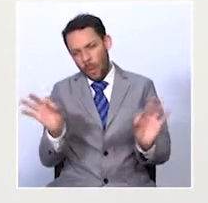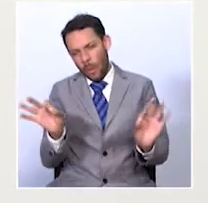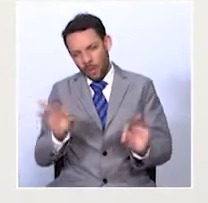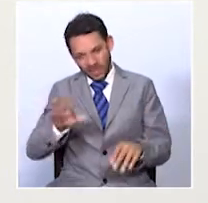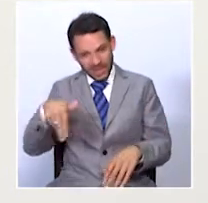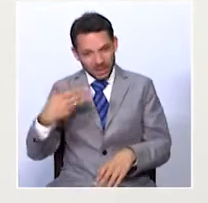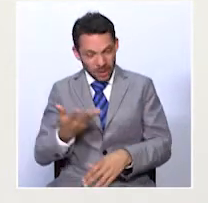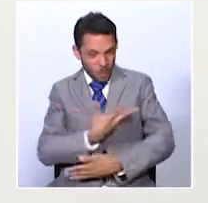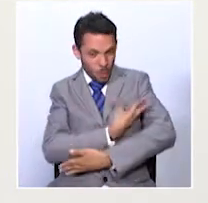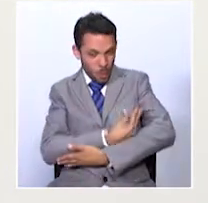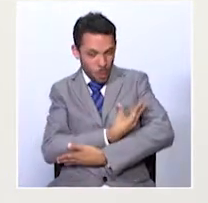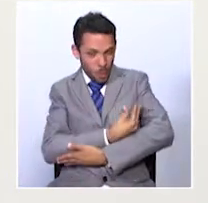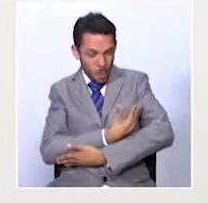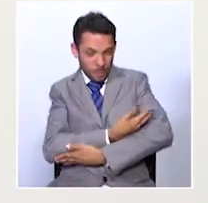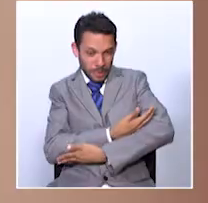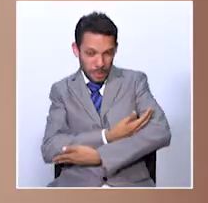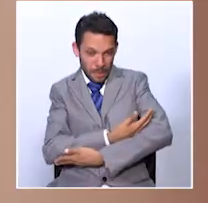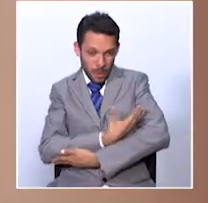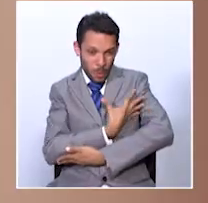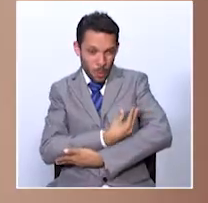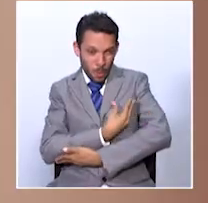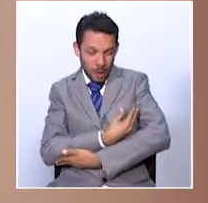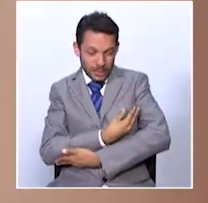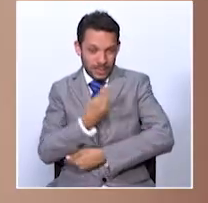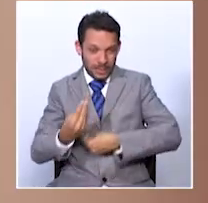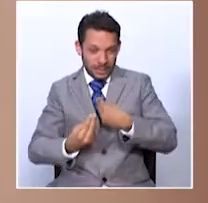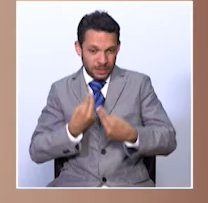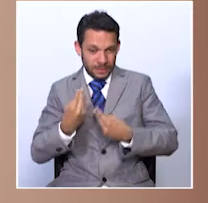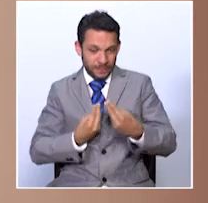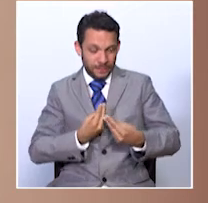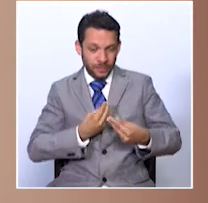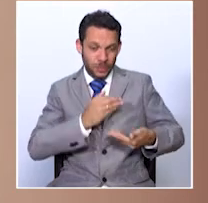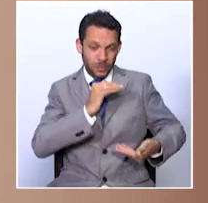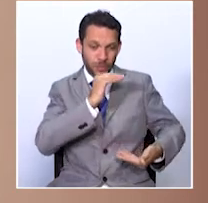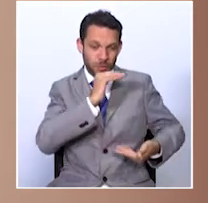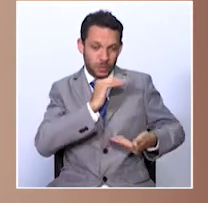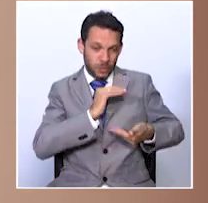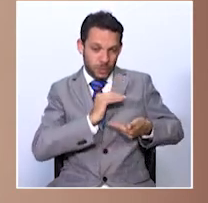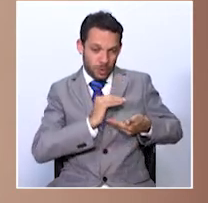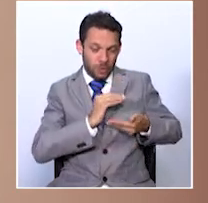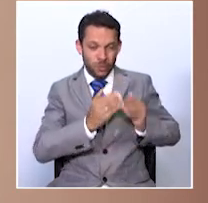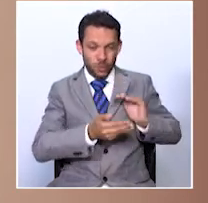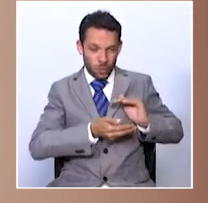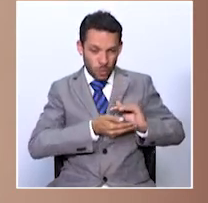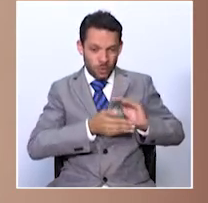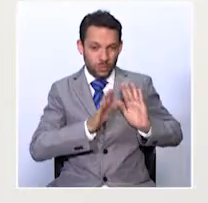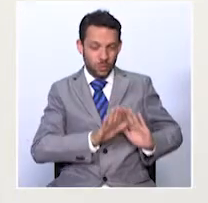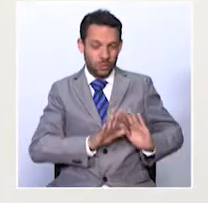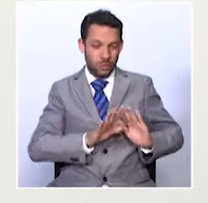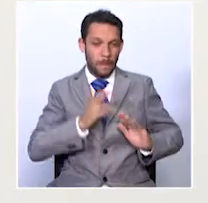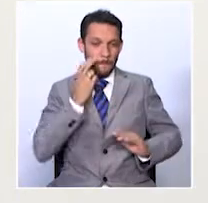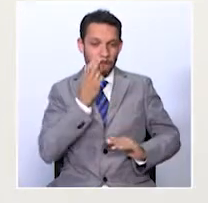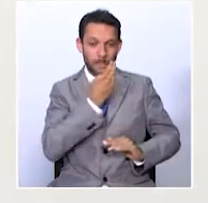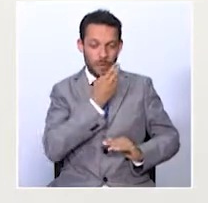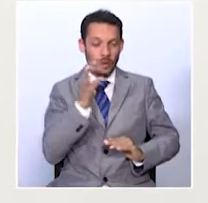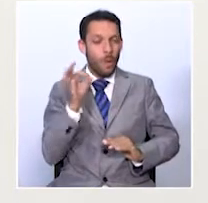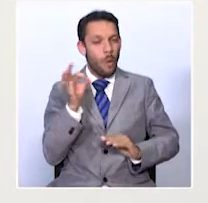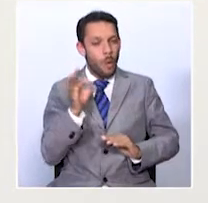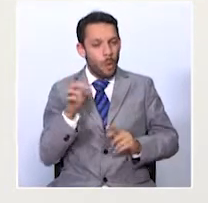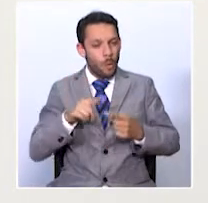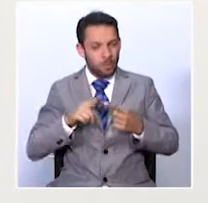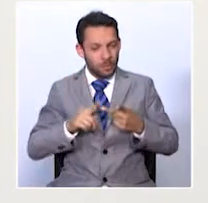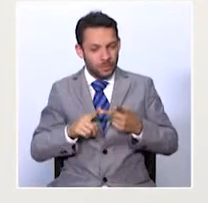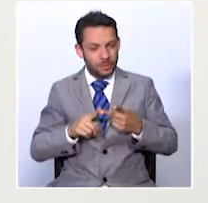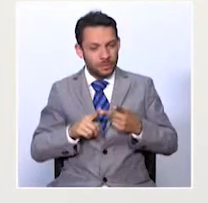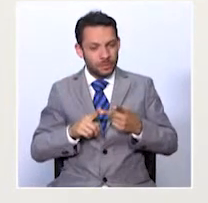embarazo ha habido reducción de la mama, que se llama la hipotrofia posgravídica, o también ha habido